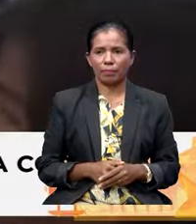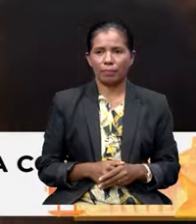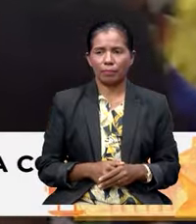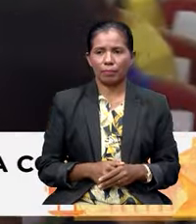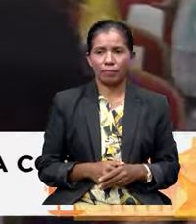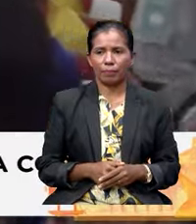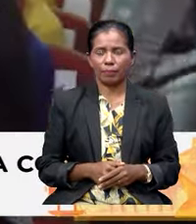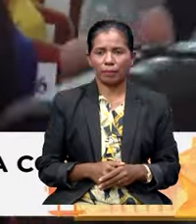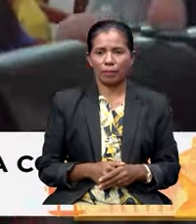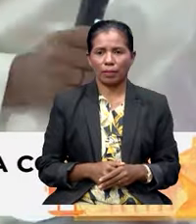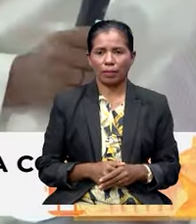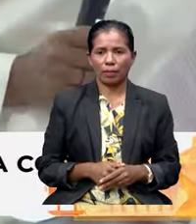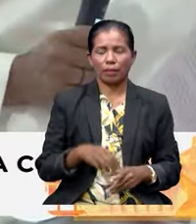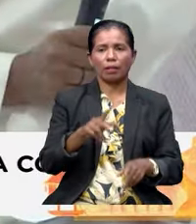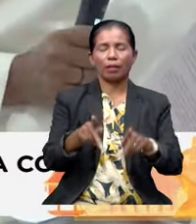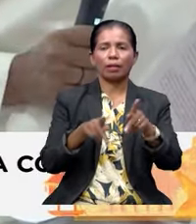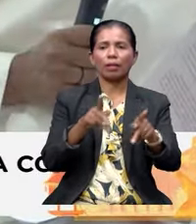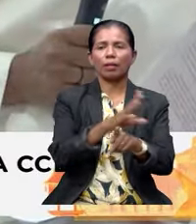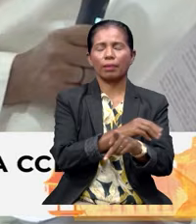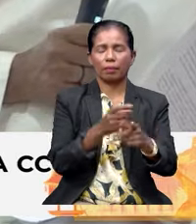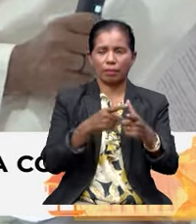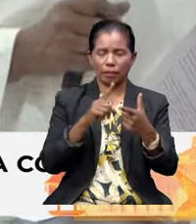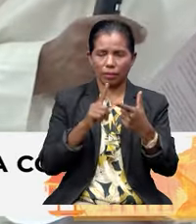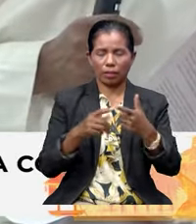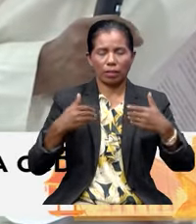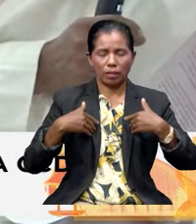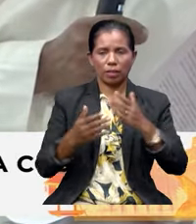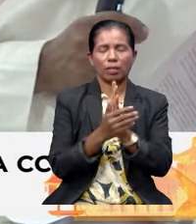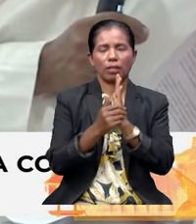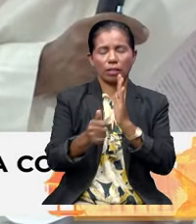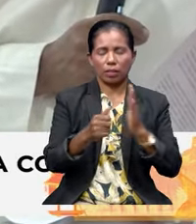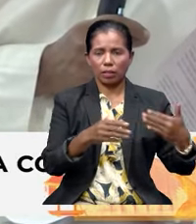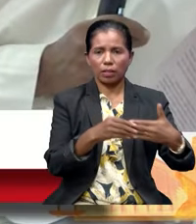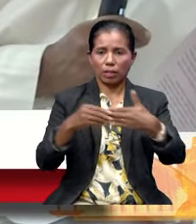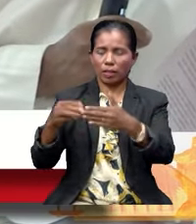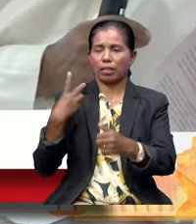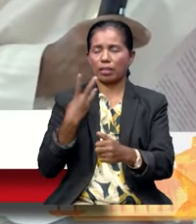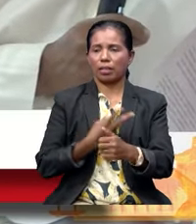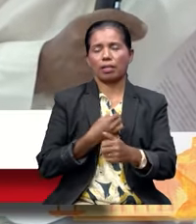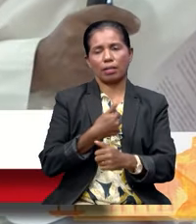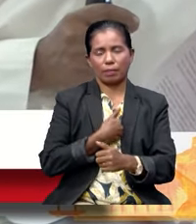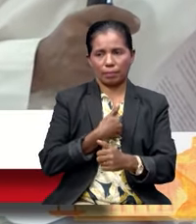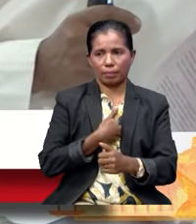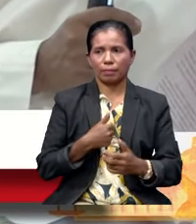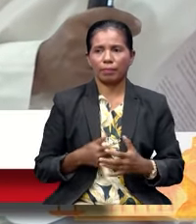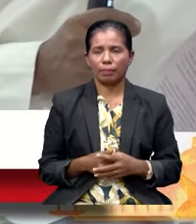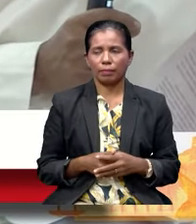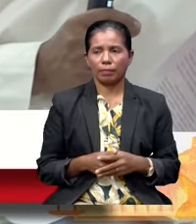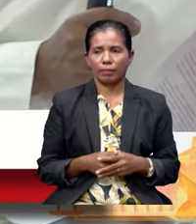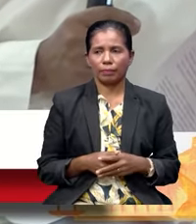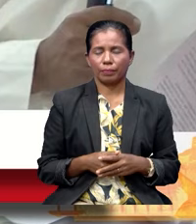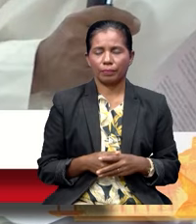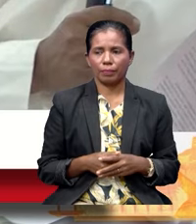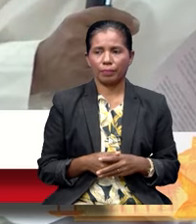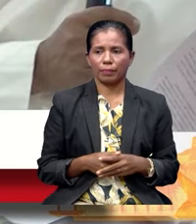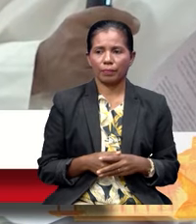Nema ka capacidade ato ukun itenean, ato organiza itenean. Que no es capaz, una